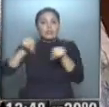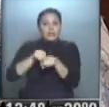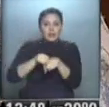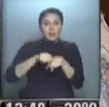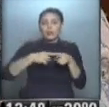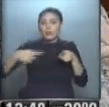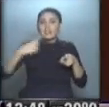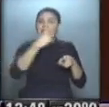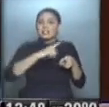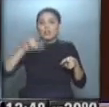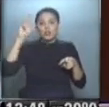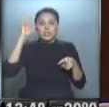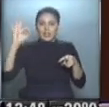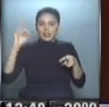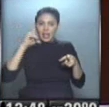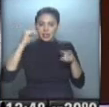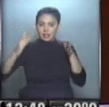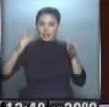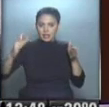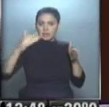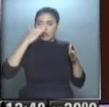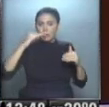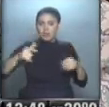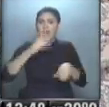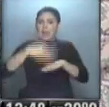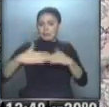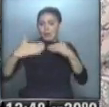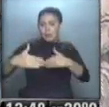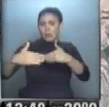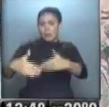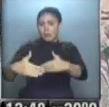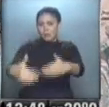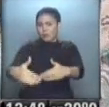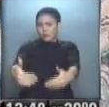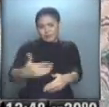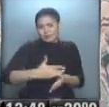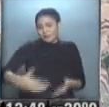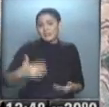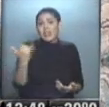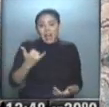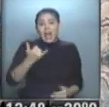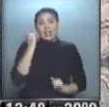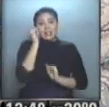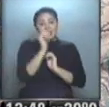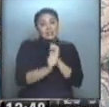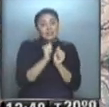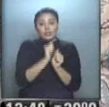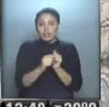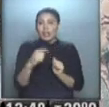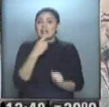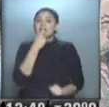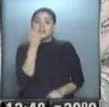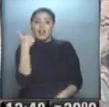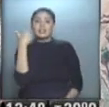durante 180 días. Esta prórroga se fue prorrogando indefinidamente y de hecho hay anécdotas en el CONFER de una vez